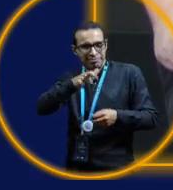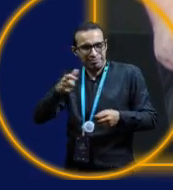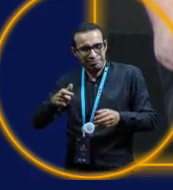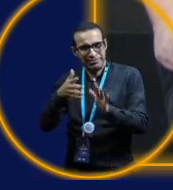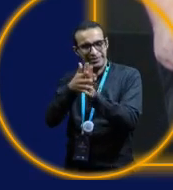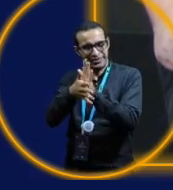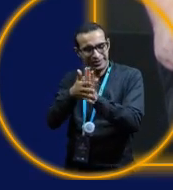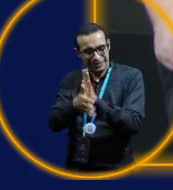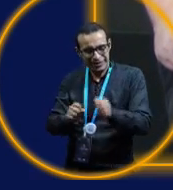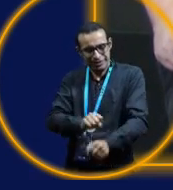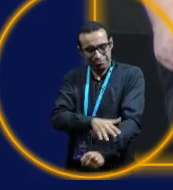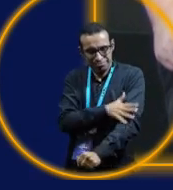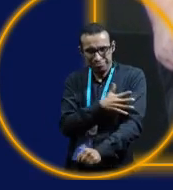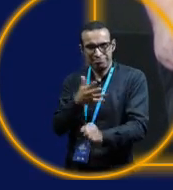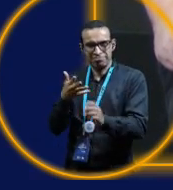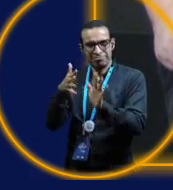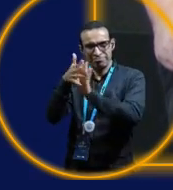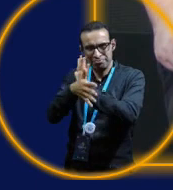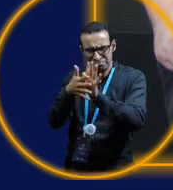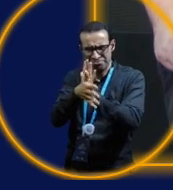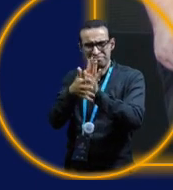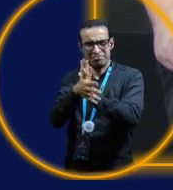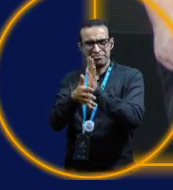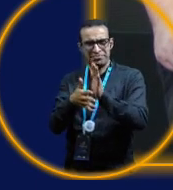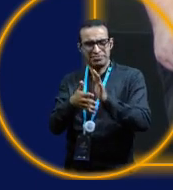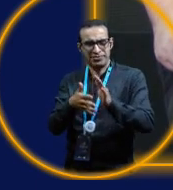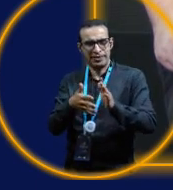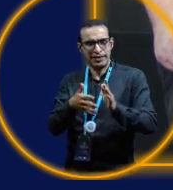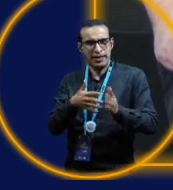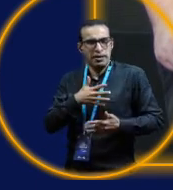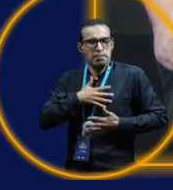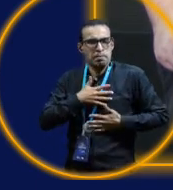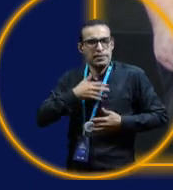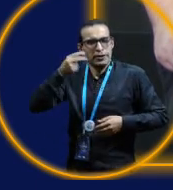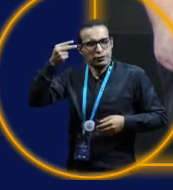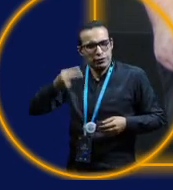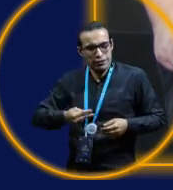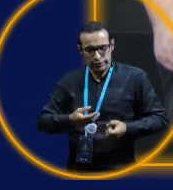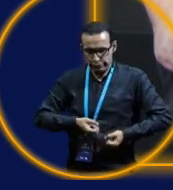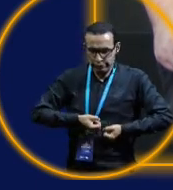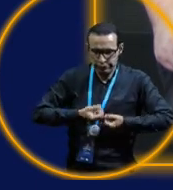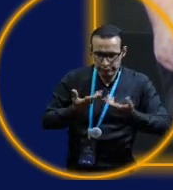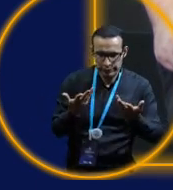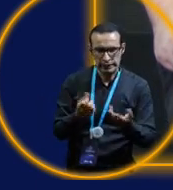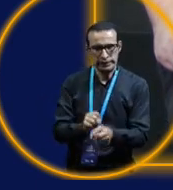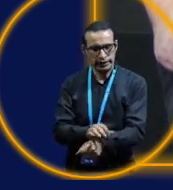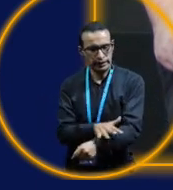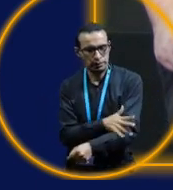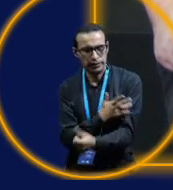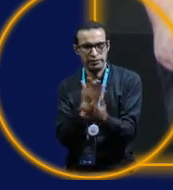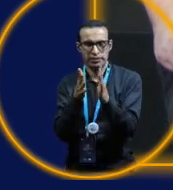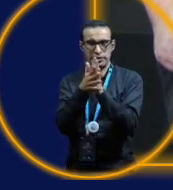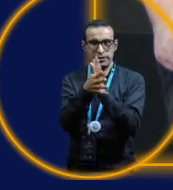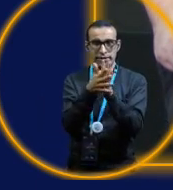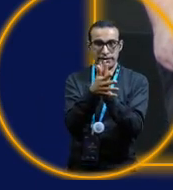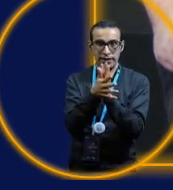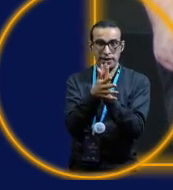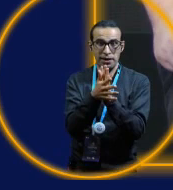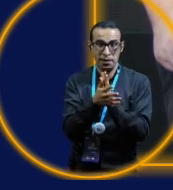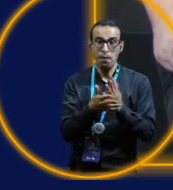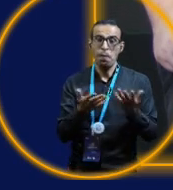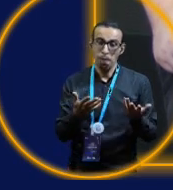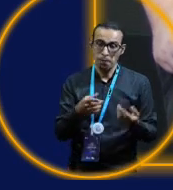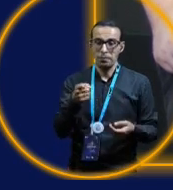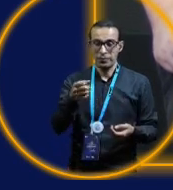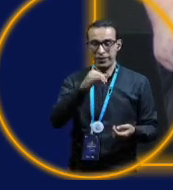forma emocional de contar esas historias Cómo sobrevivimos pero también vamos a tener hasta gente no